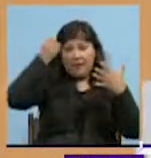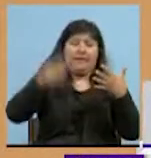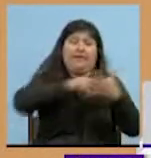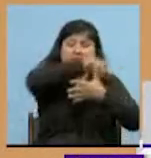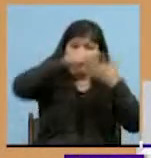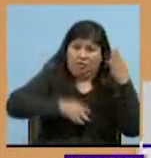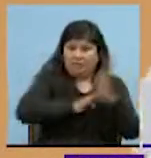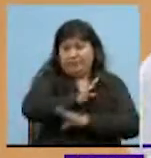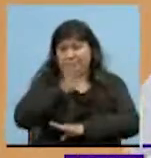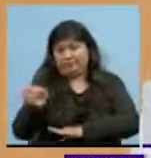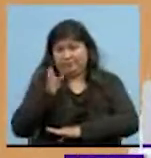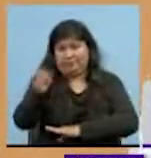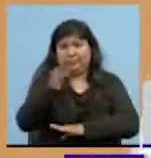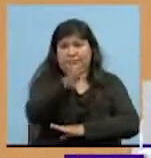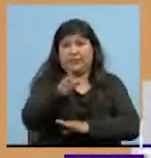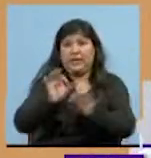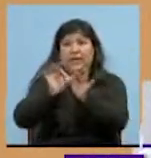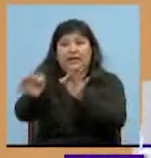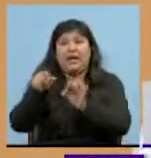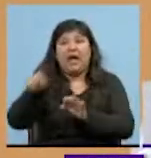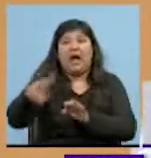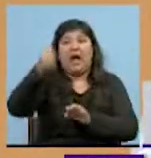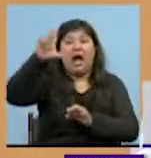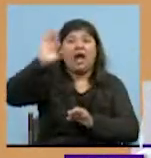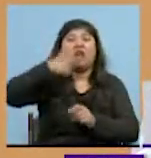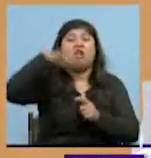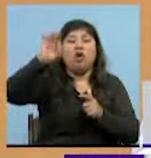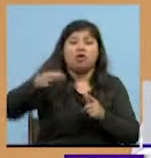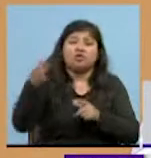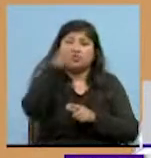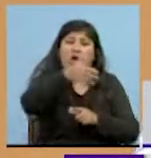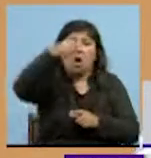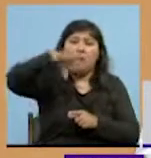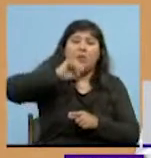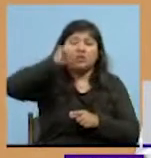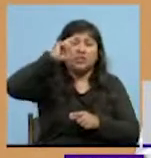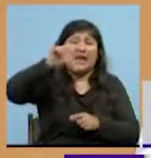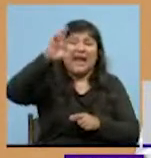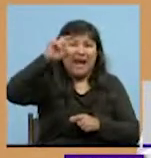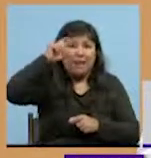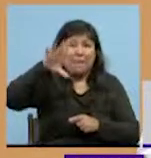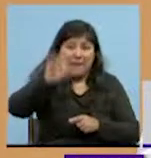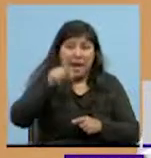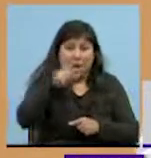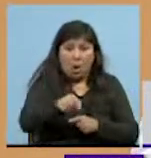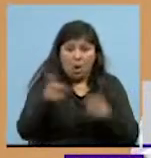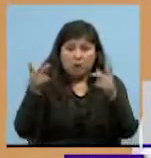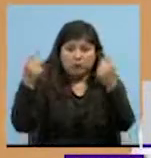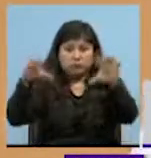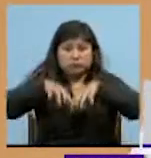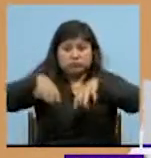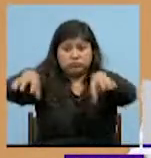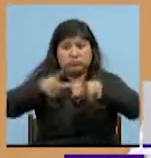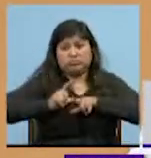sería Alonso y ya de Monte Carmelo, que quedan cerca. Sí, demoramos 9 horas y teníamos que alquilar animales, tanto cargueros como